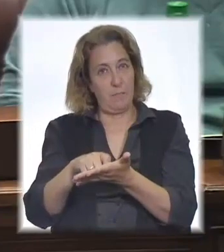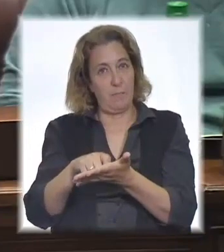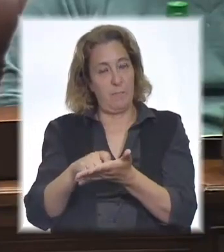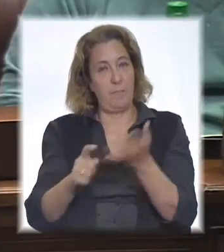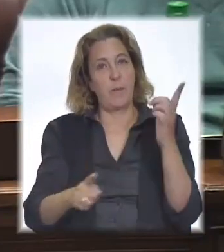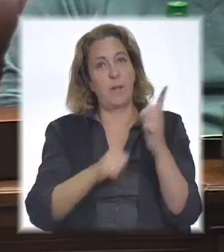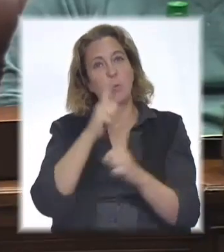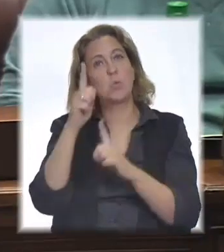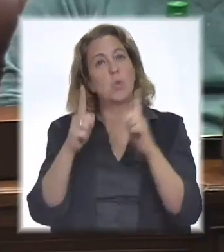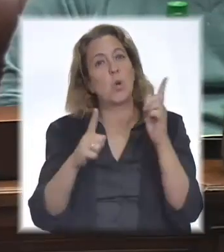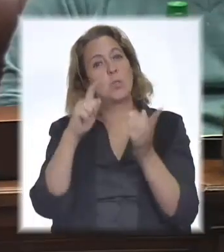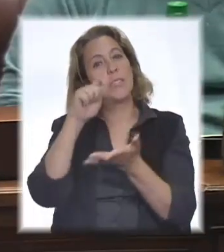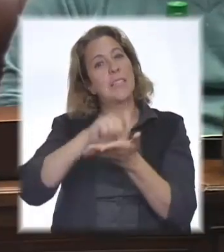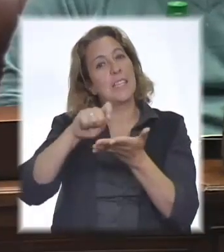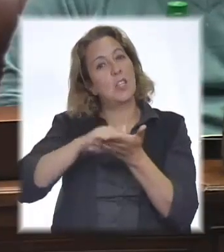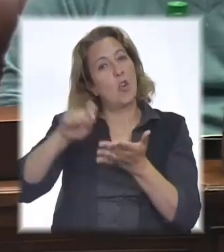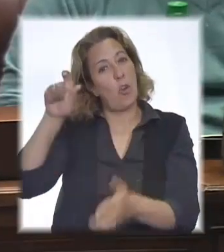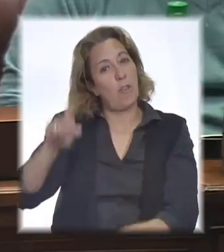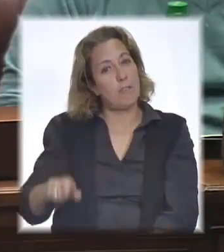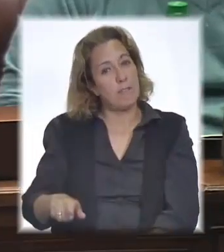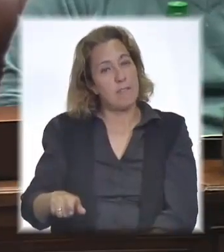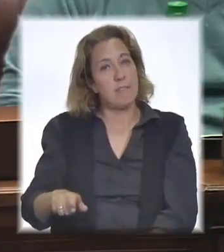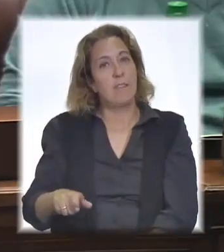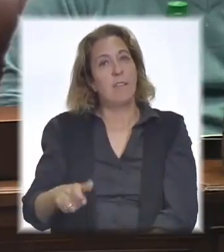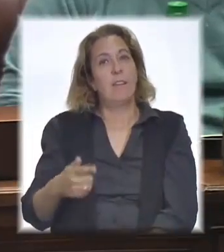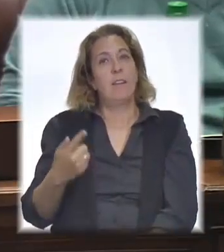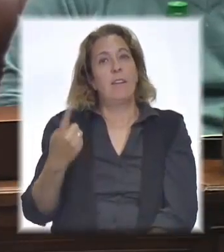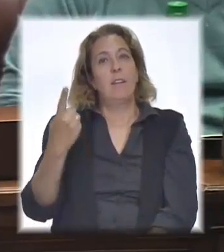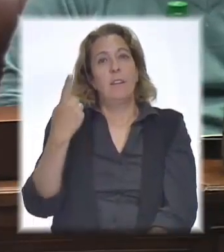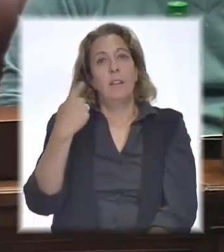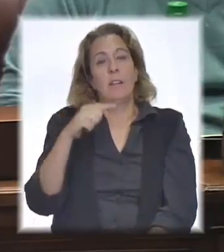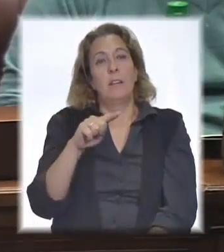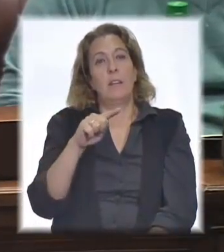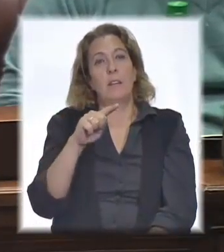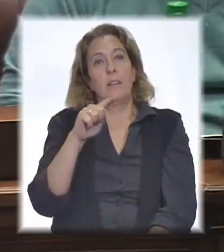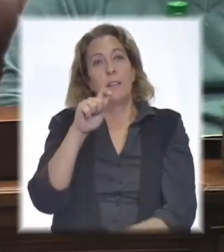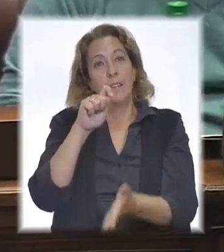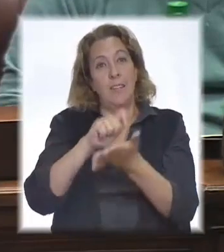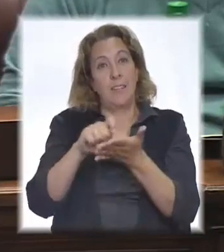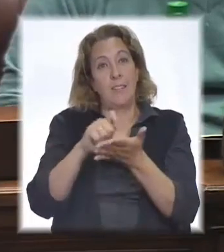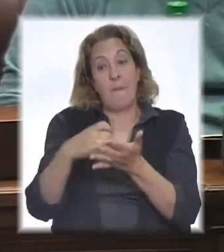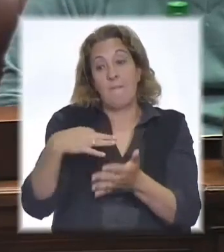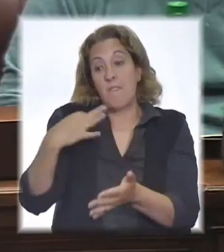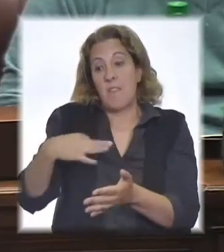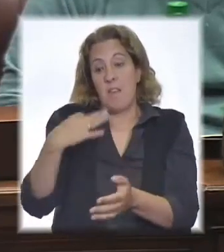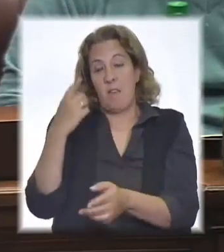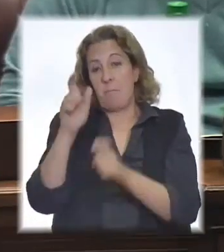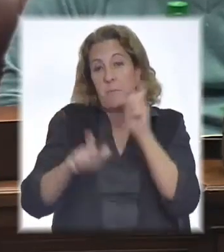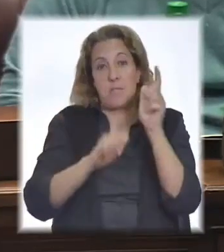algunos escritores que se dedicaron a justamente a describir la vida de los trabajadores